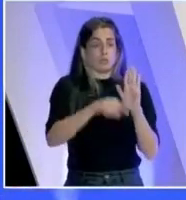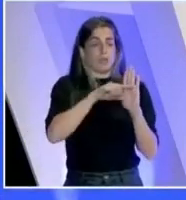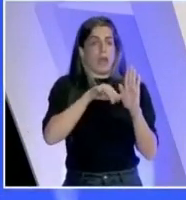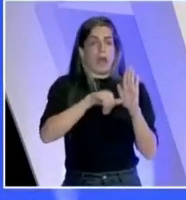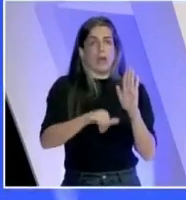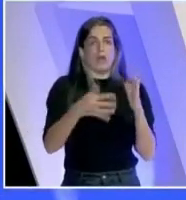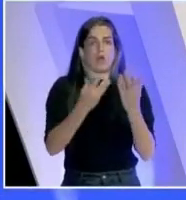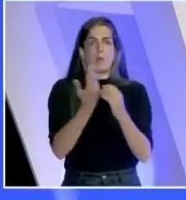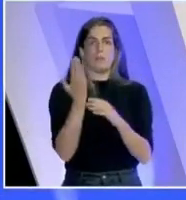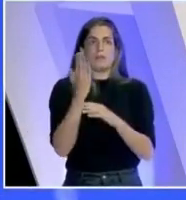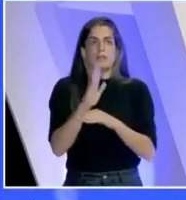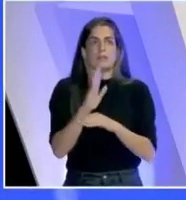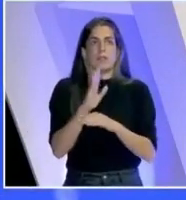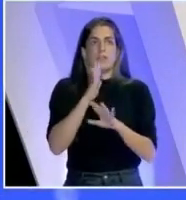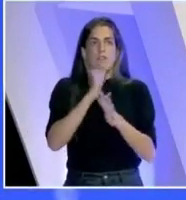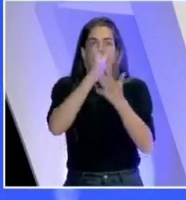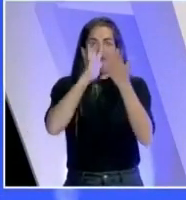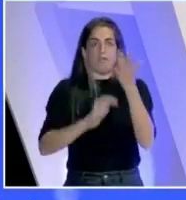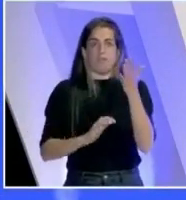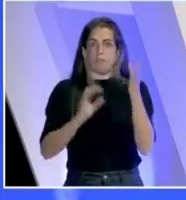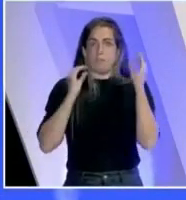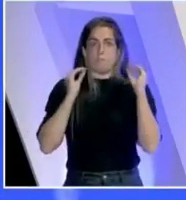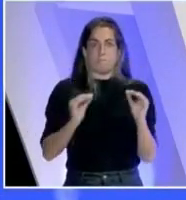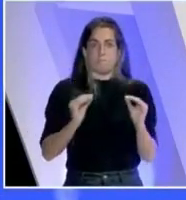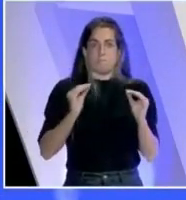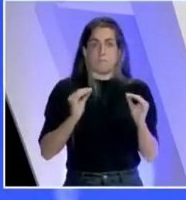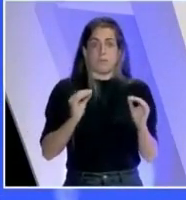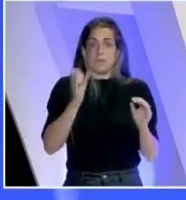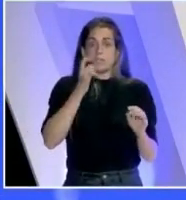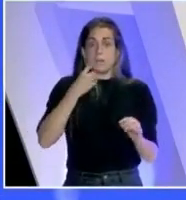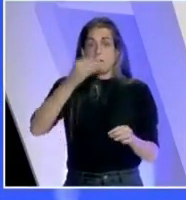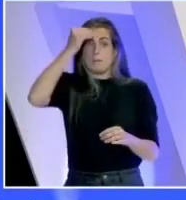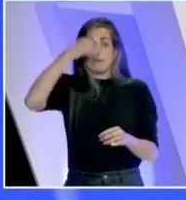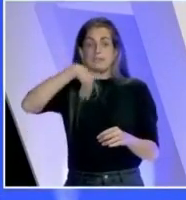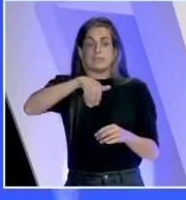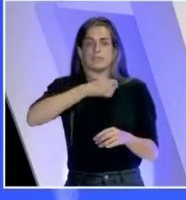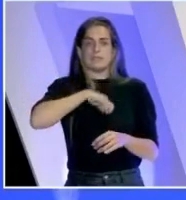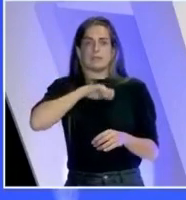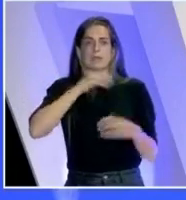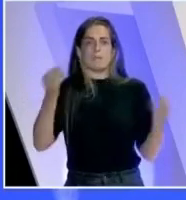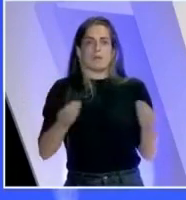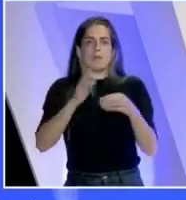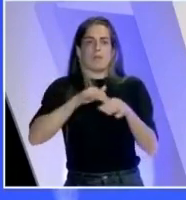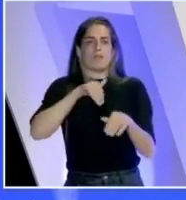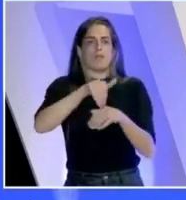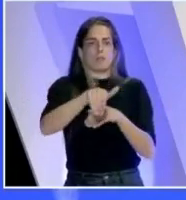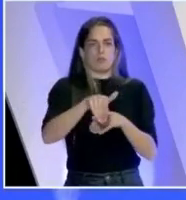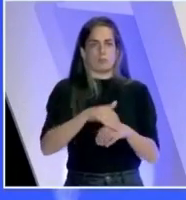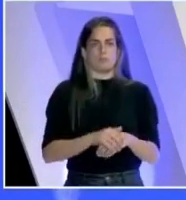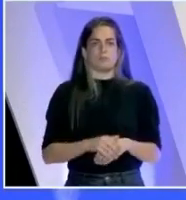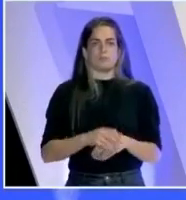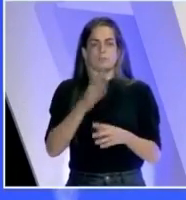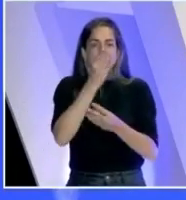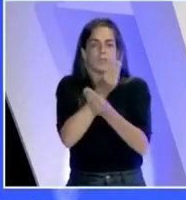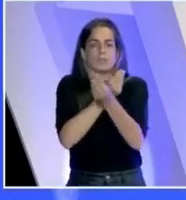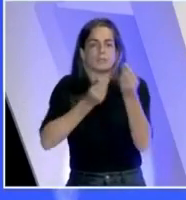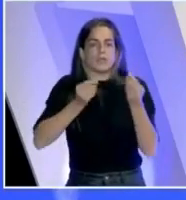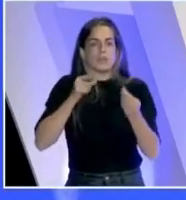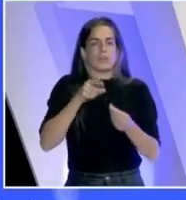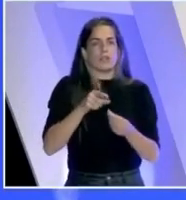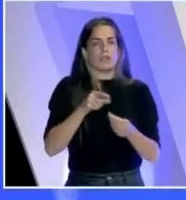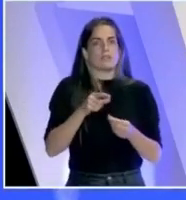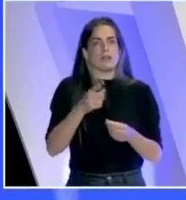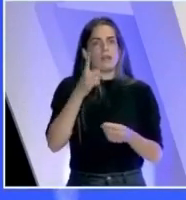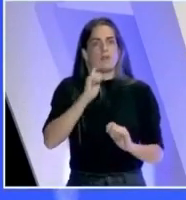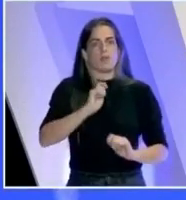con la presentación de este informe. Pensar en una España mejor para el futuro, para que esa aspiración